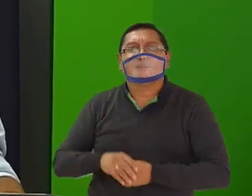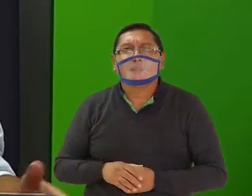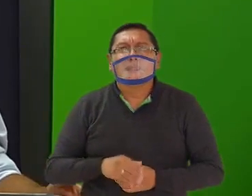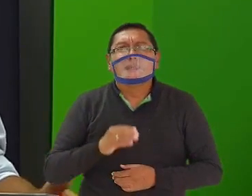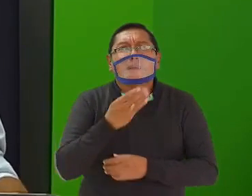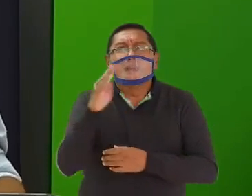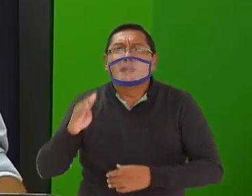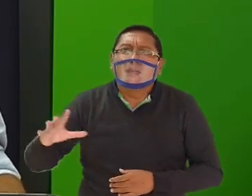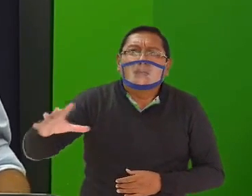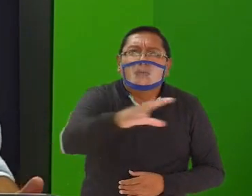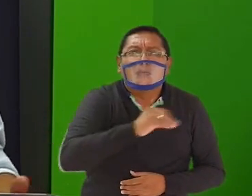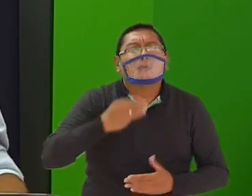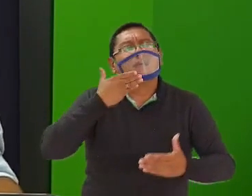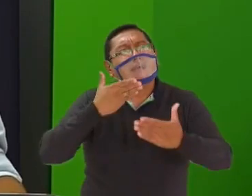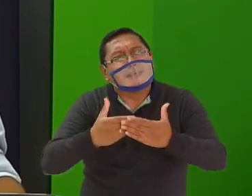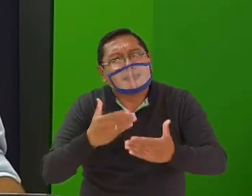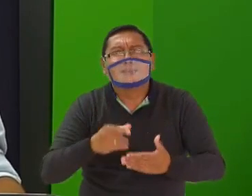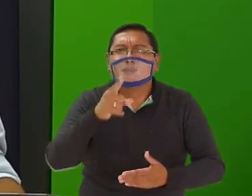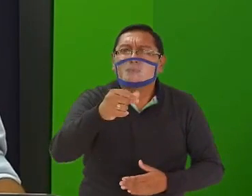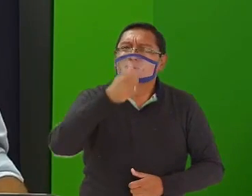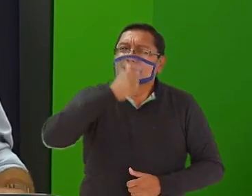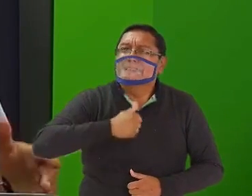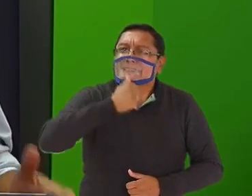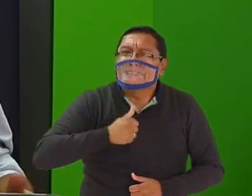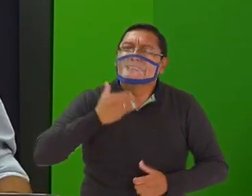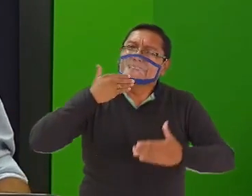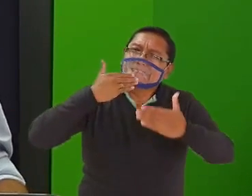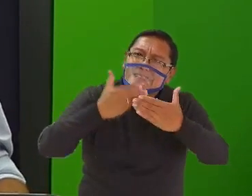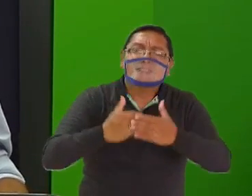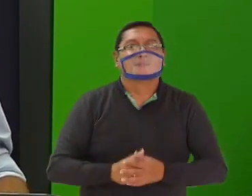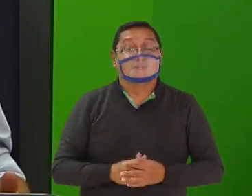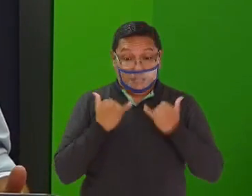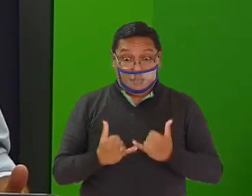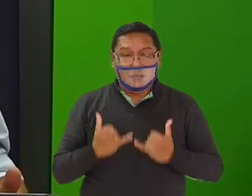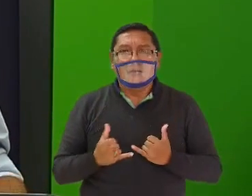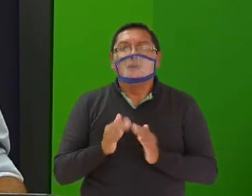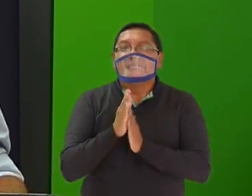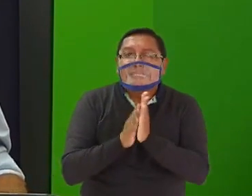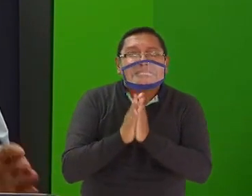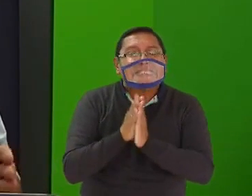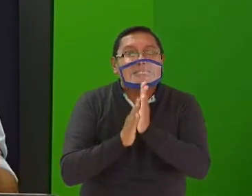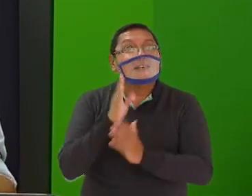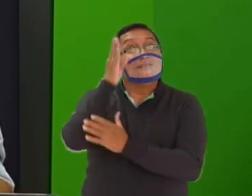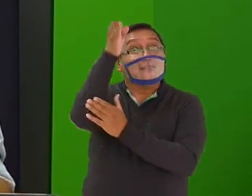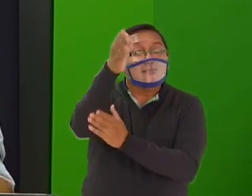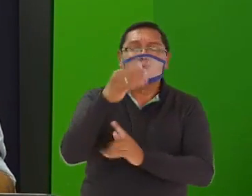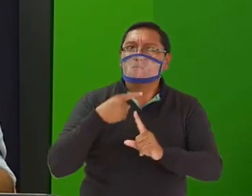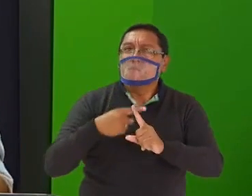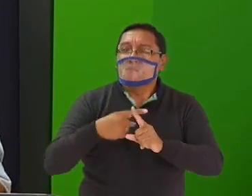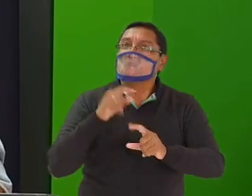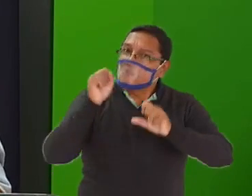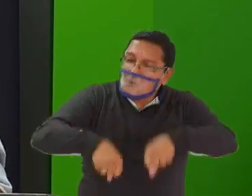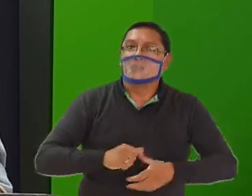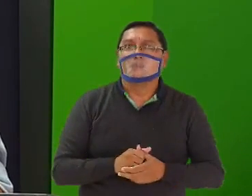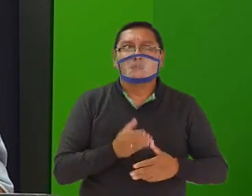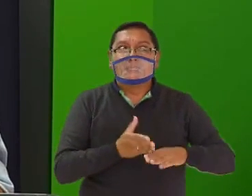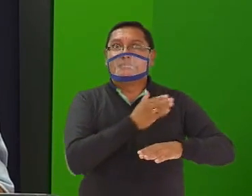por la comprensión y la paciencia. Estamos optimistas porque todo muestra que hemos pasado lo más